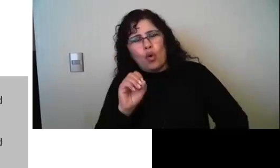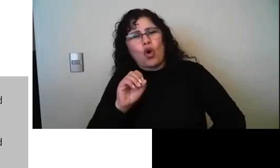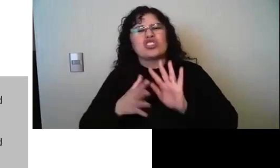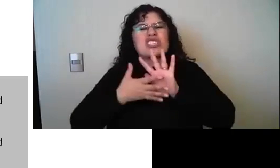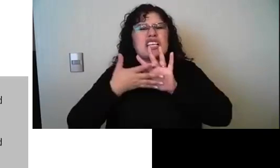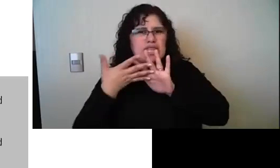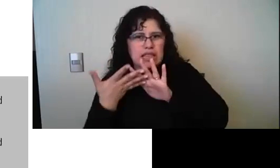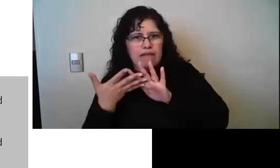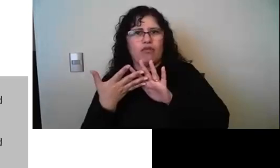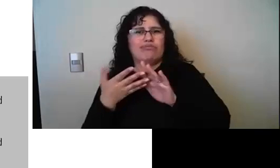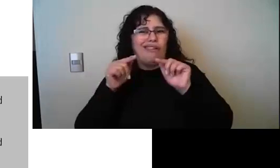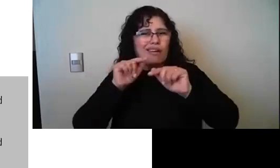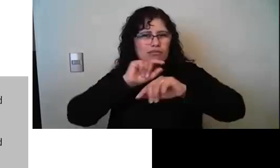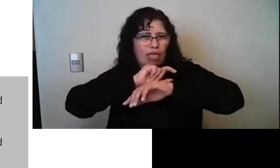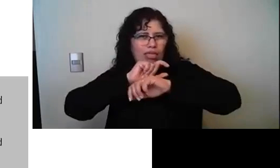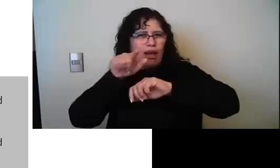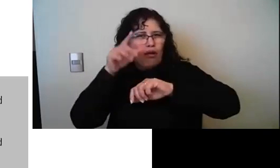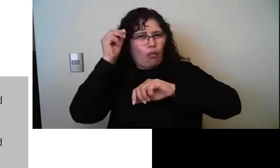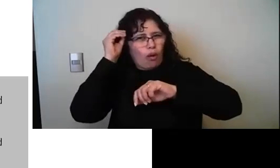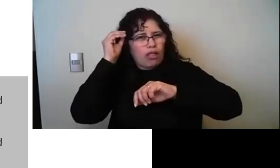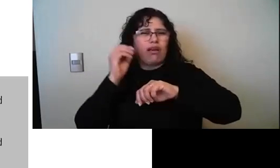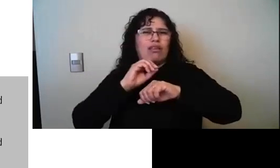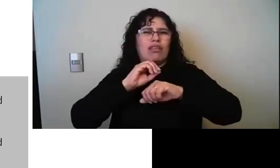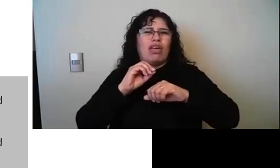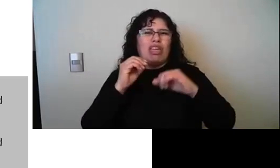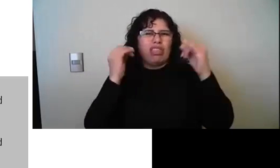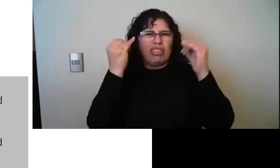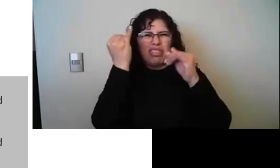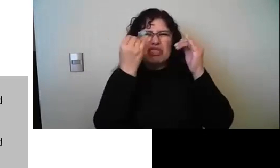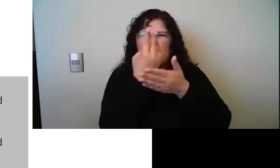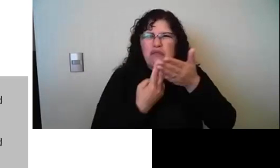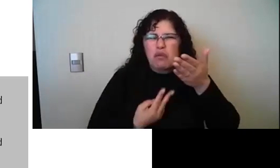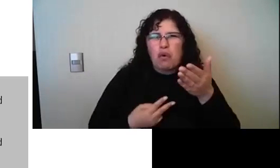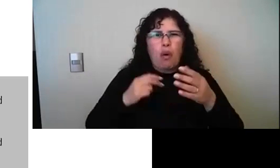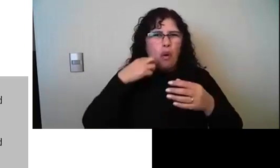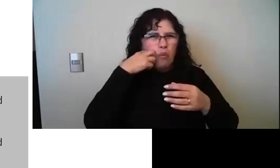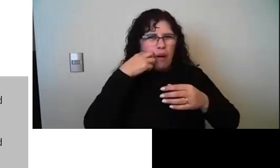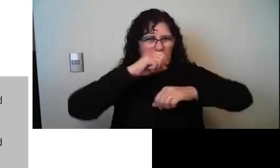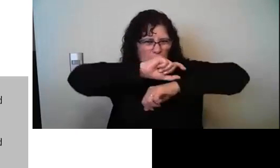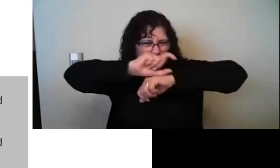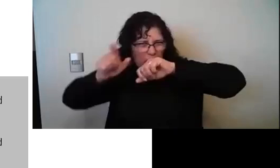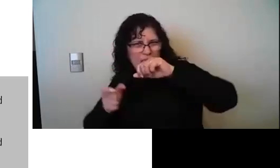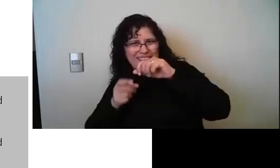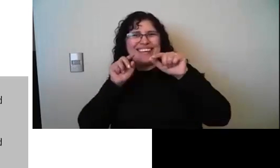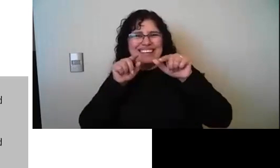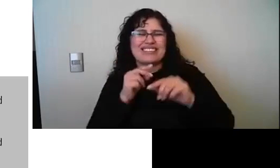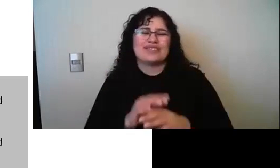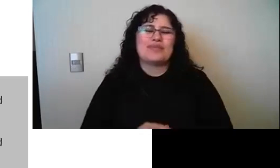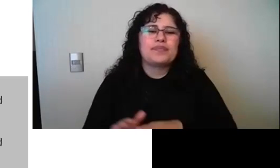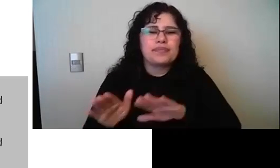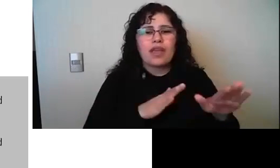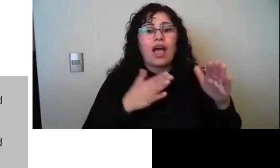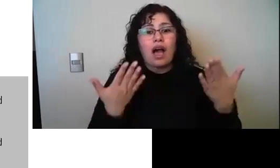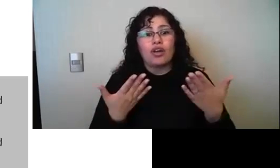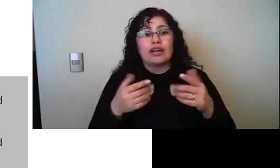un esquema, en este caso cruza la línea media en la misma médula espinal, por tanto ya sabemos que